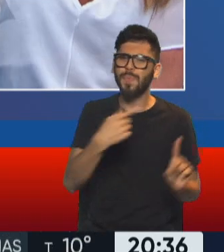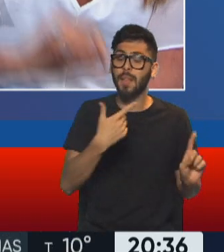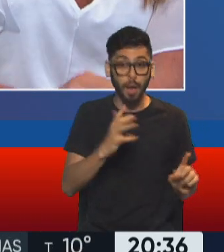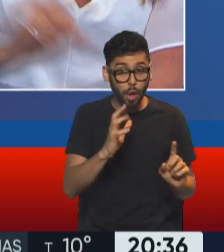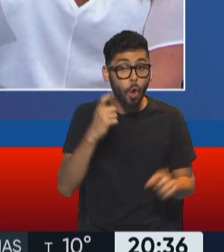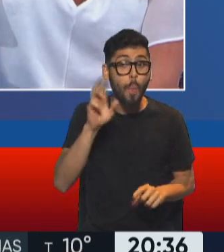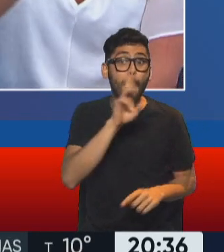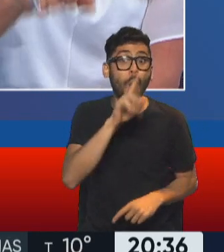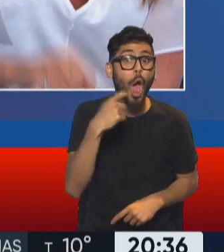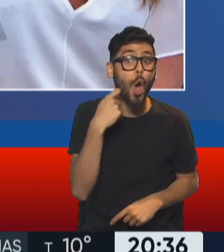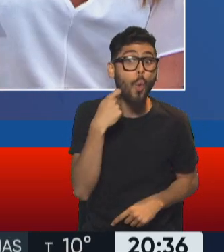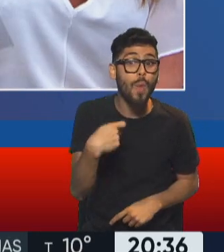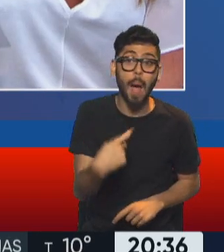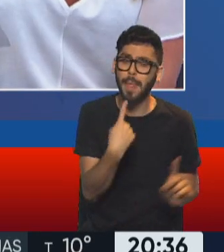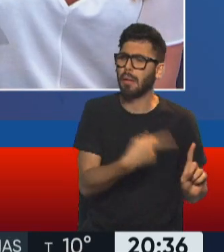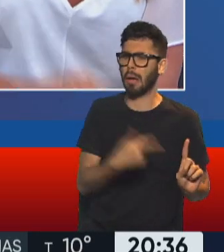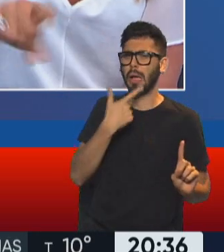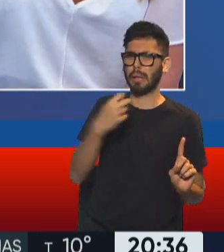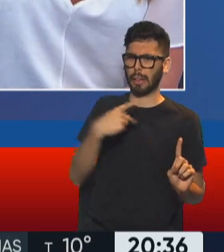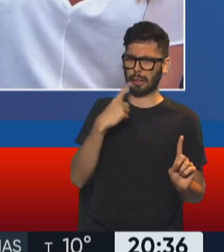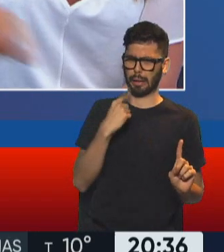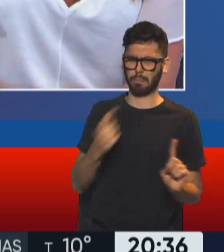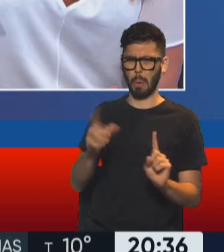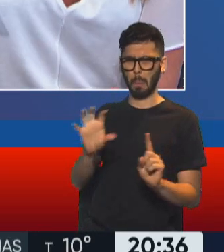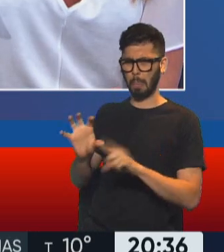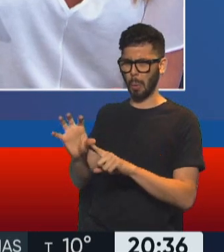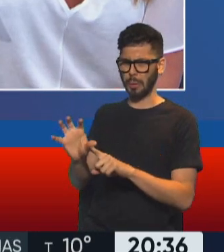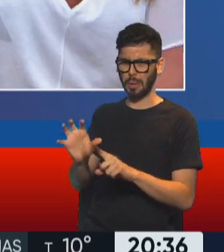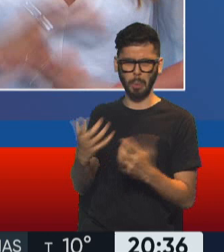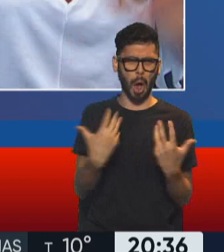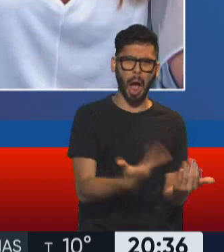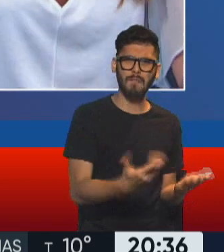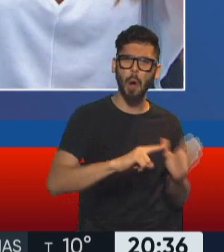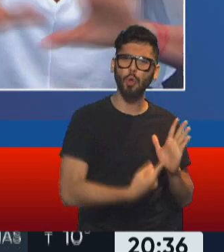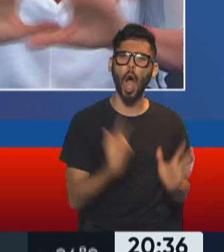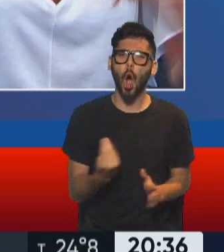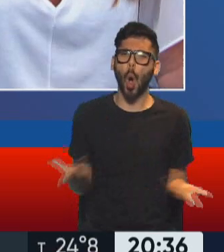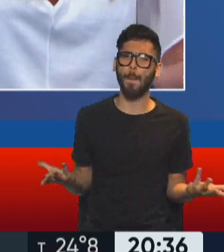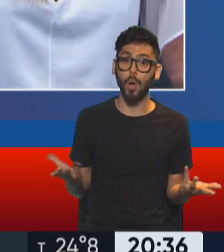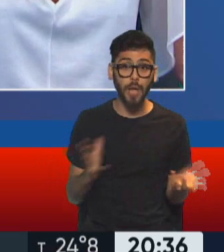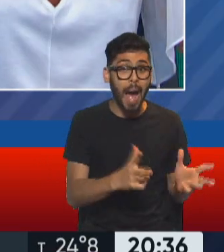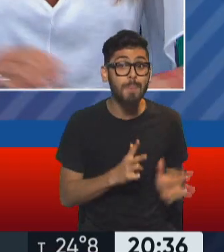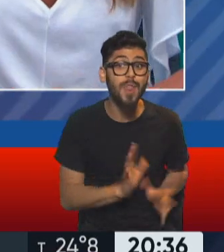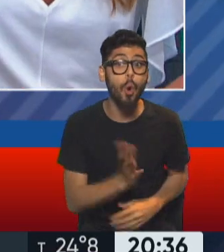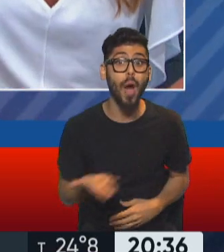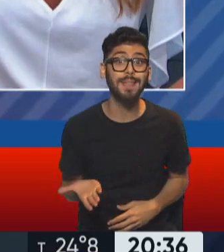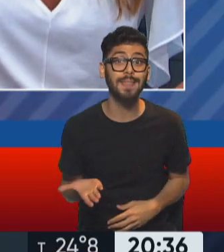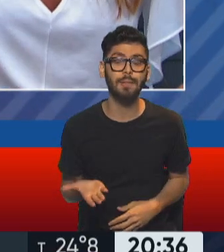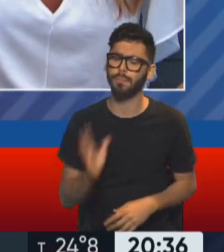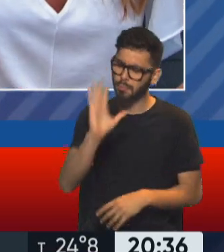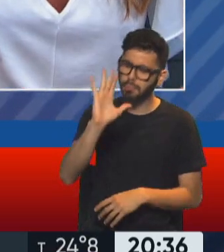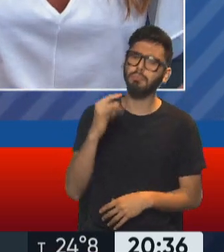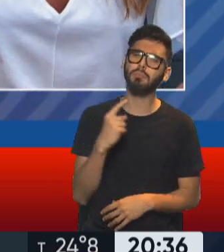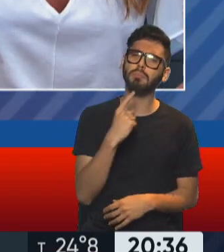dijo la jubilada, ese Santilli, ¿cómo se presenta por la provincia y defiende los intereses de la ciudad? Pero así, además, como te lo estoy contando. te pregunto, ¿cómo se hace